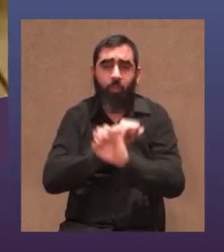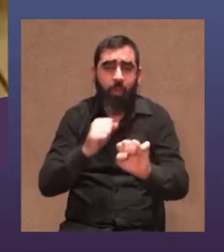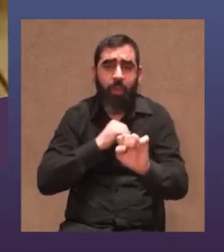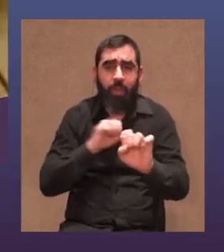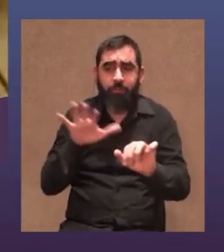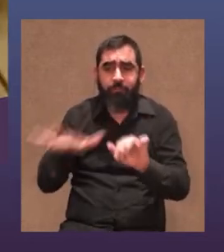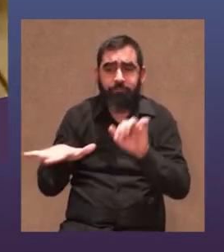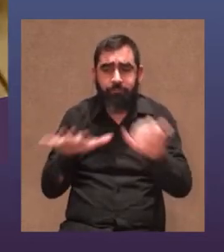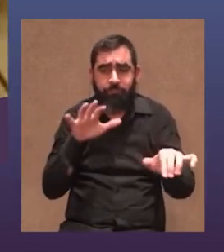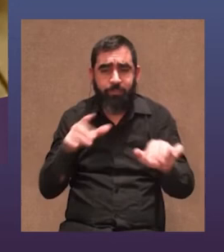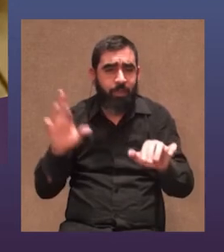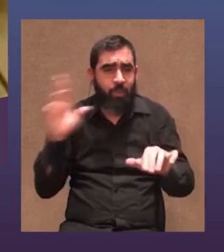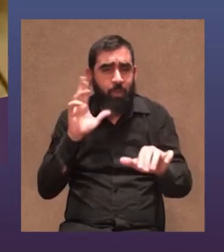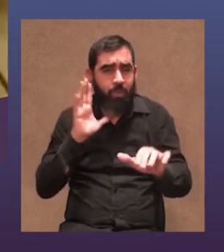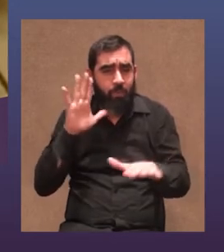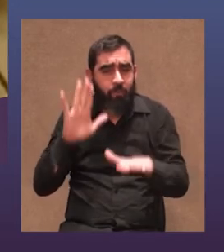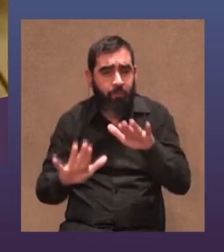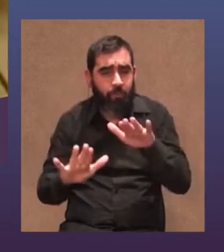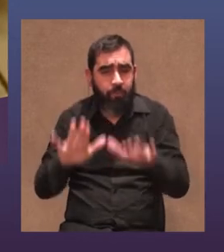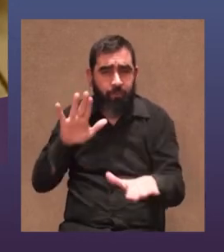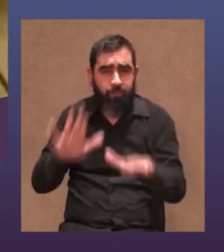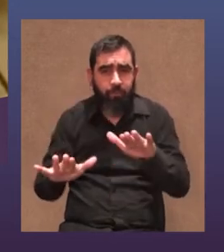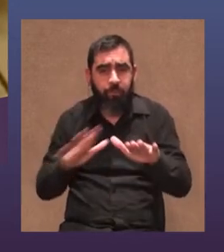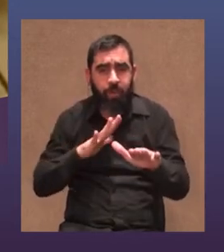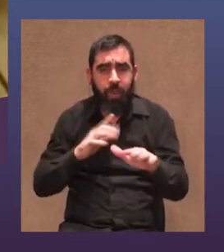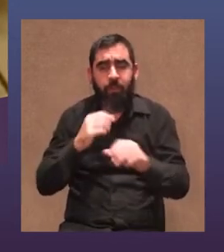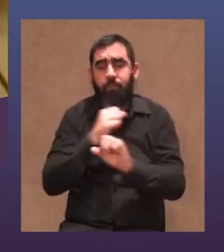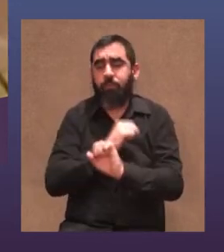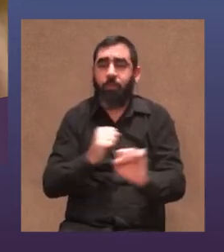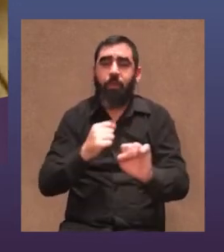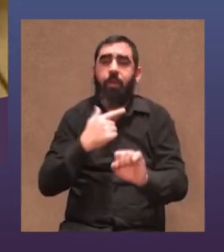apretar más el sonido, aflojar el sonido, tener los pedales,